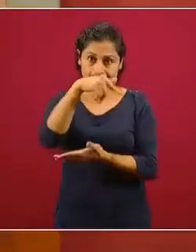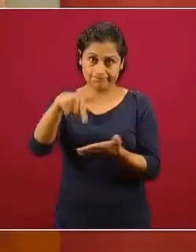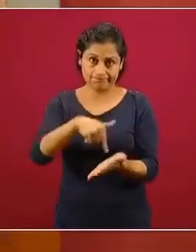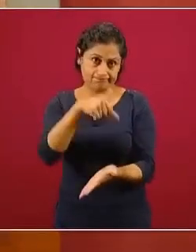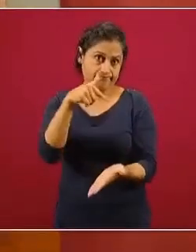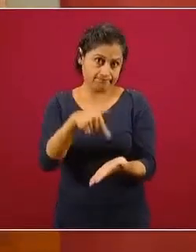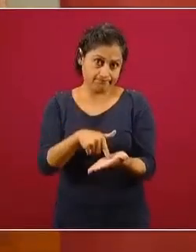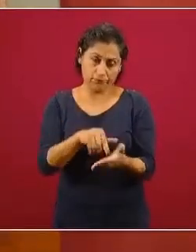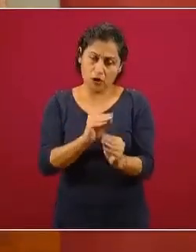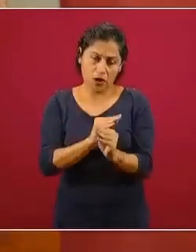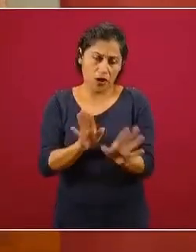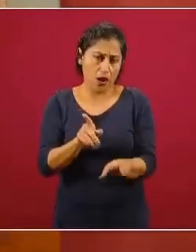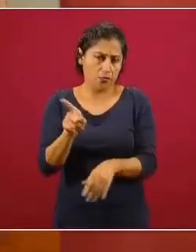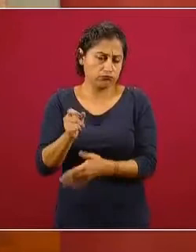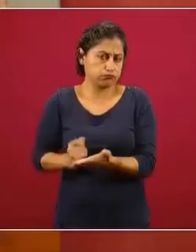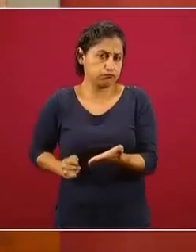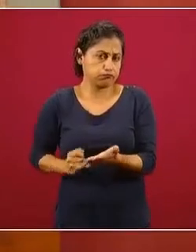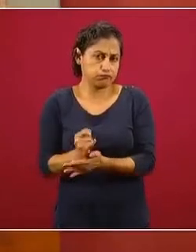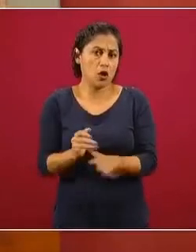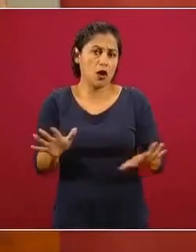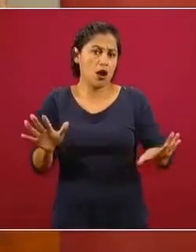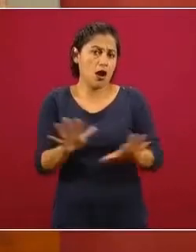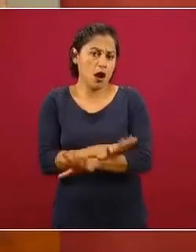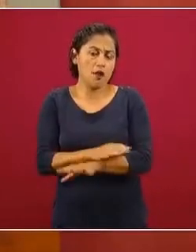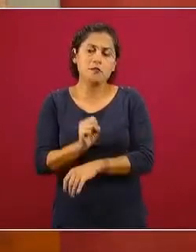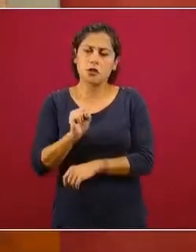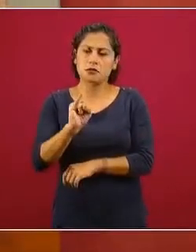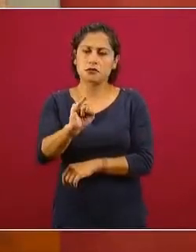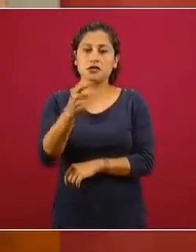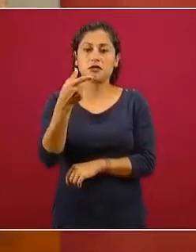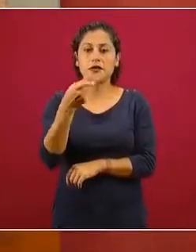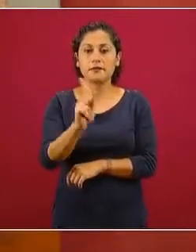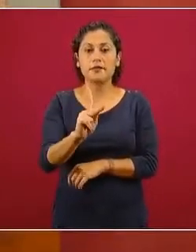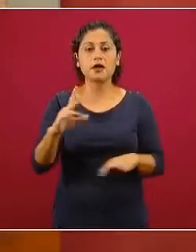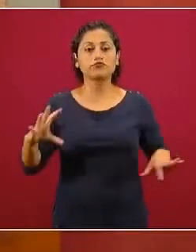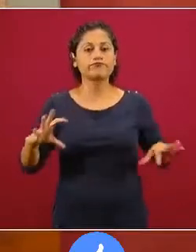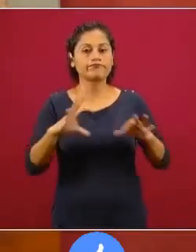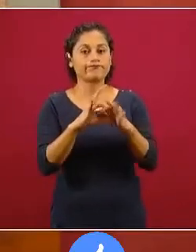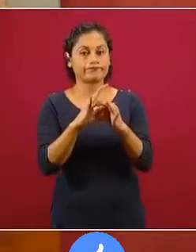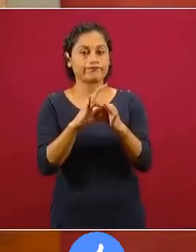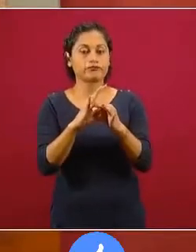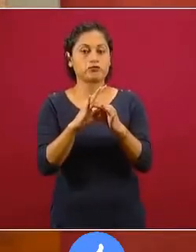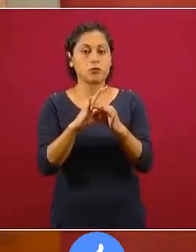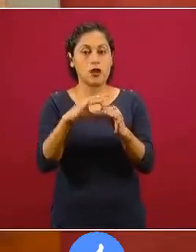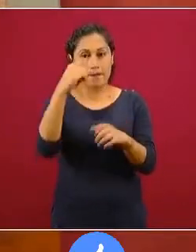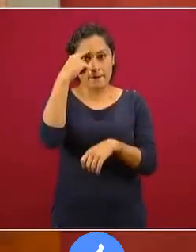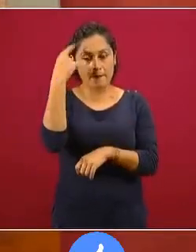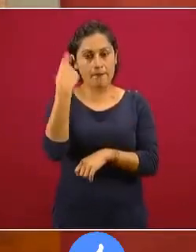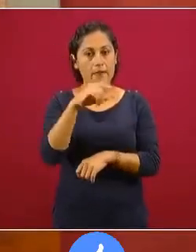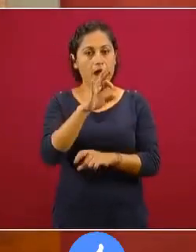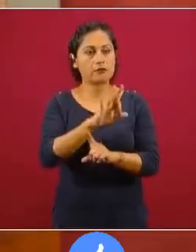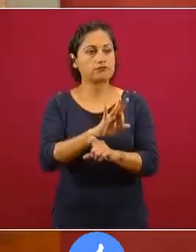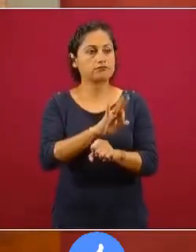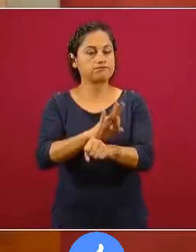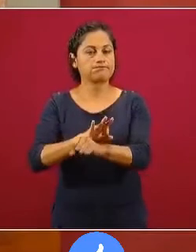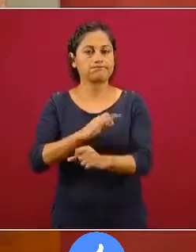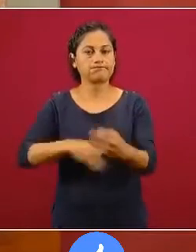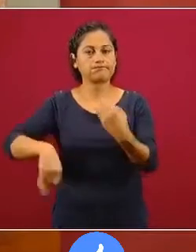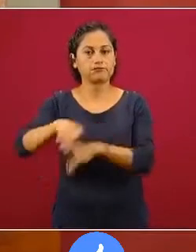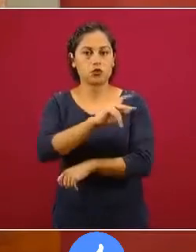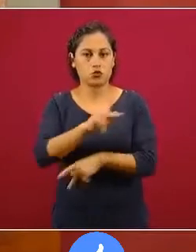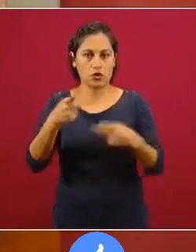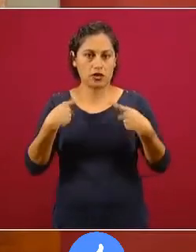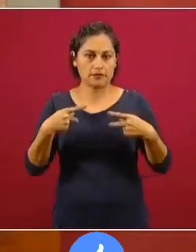hacer adecuaciones, lógicamente siempre orientadas a proteger la salud de la población. Por eso, entidades que pudieran